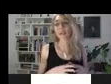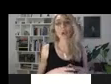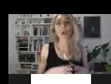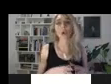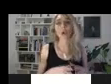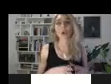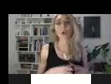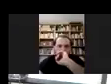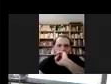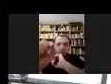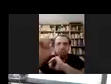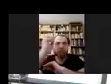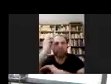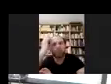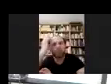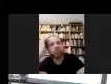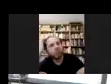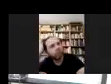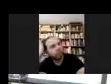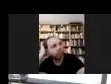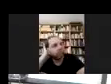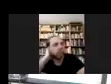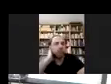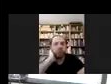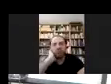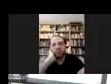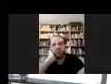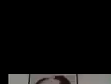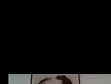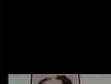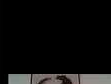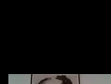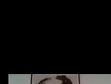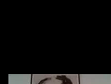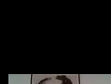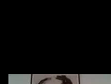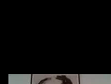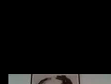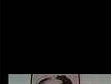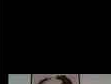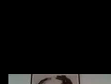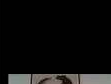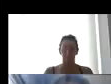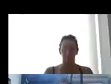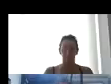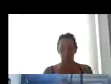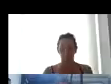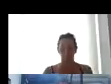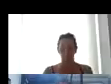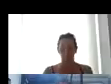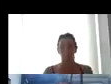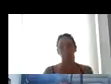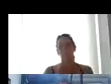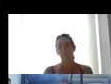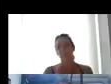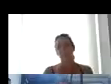en tanto colecciones públicas como privadas aportan a quienes llevan adelante la